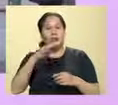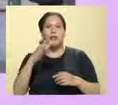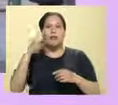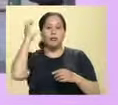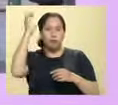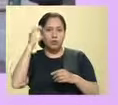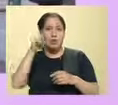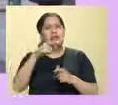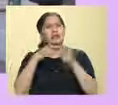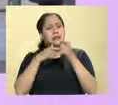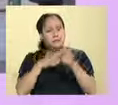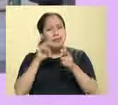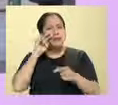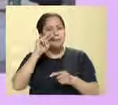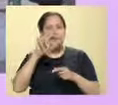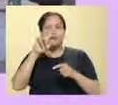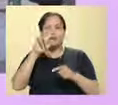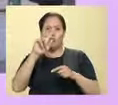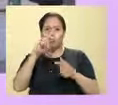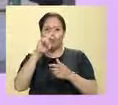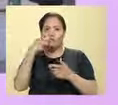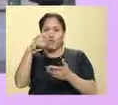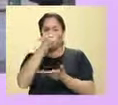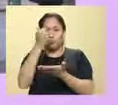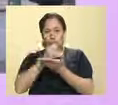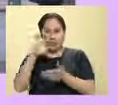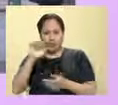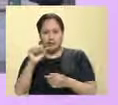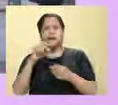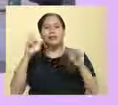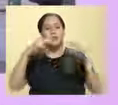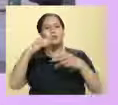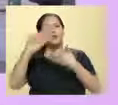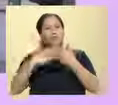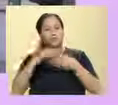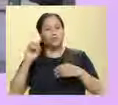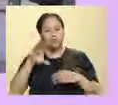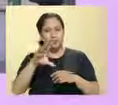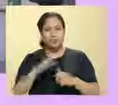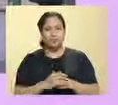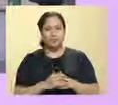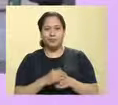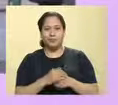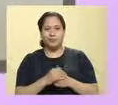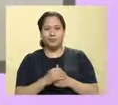Ustedes sigan disfrutando de tus ciudades. Nos vemos en la siguiente cápsula.